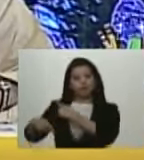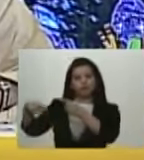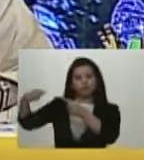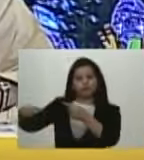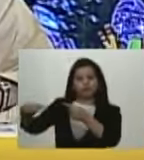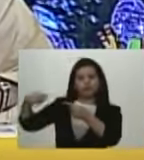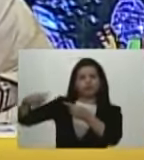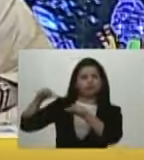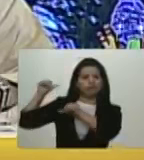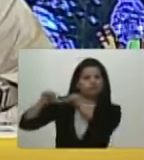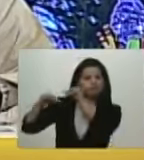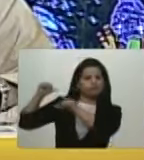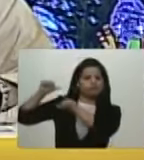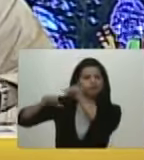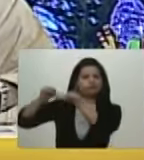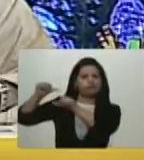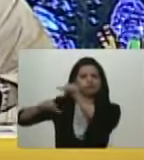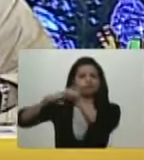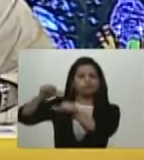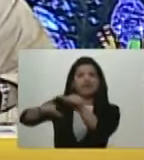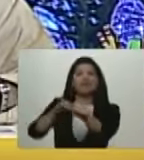bisnieto de la línea directa